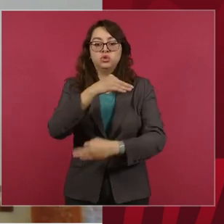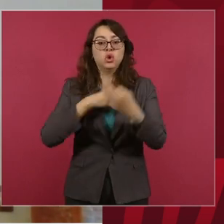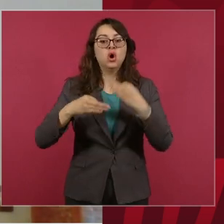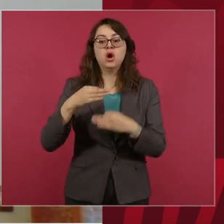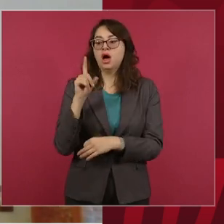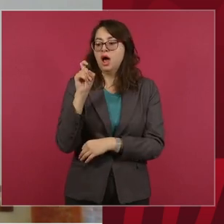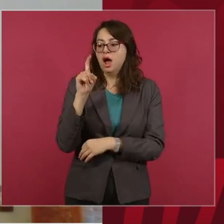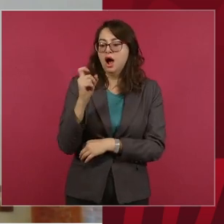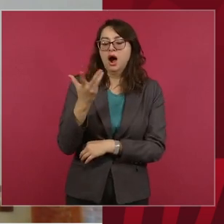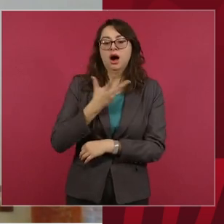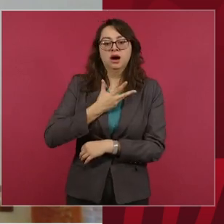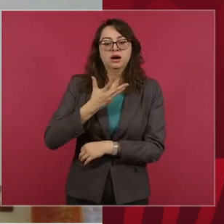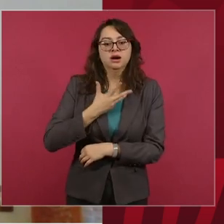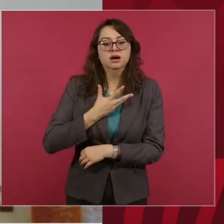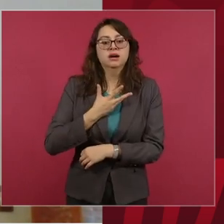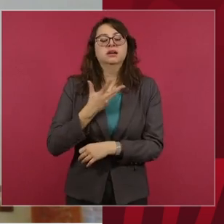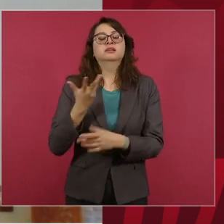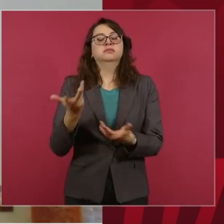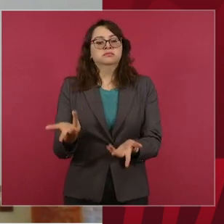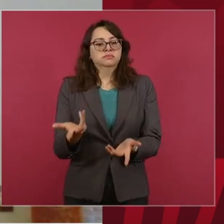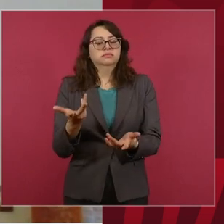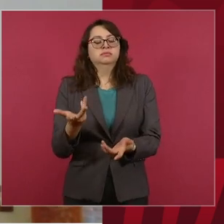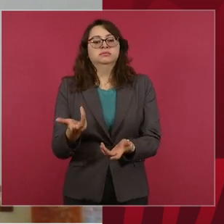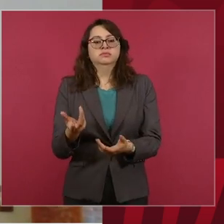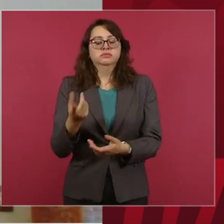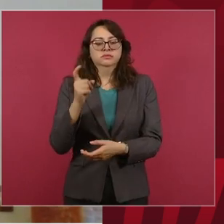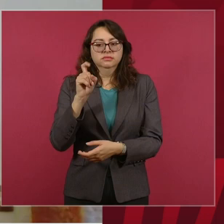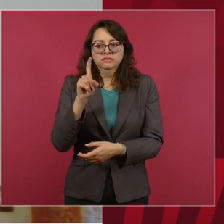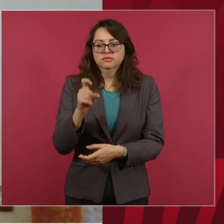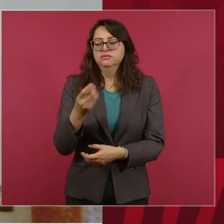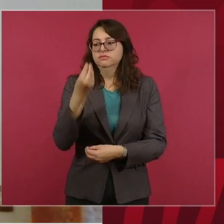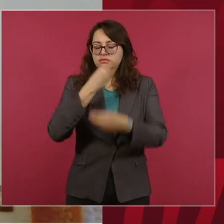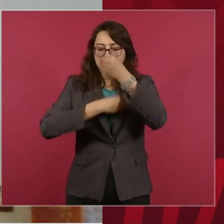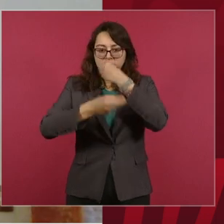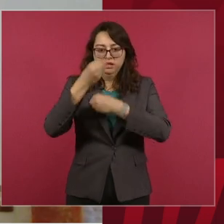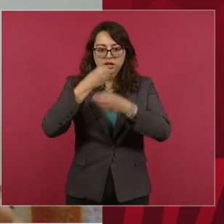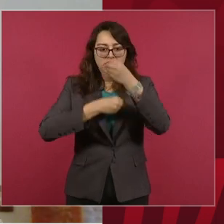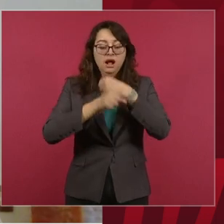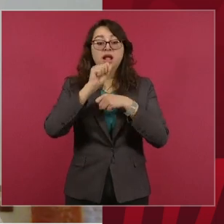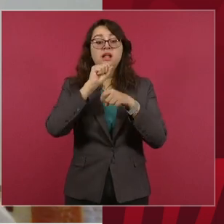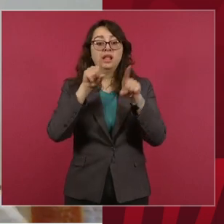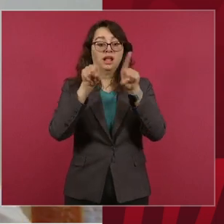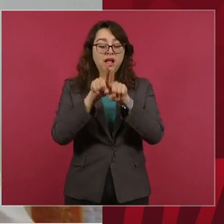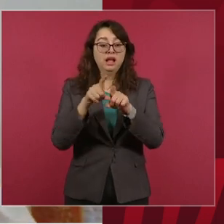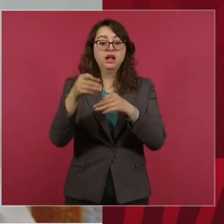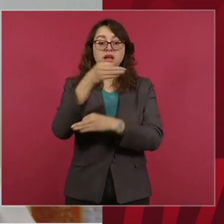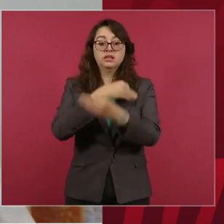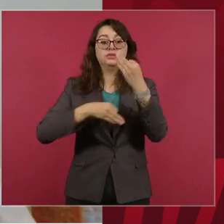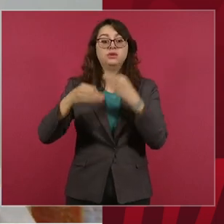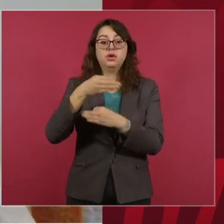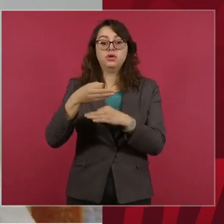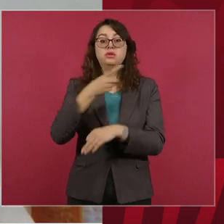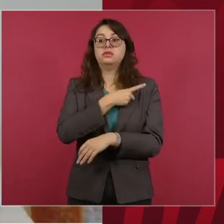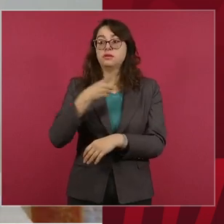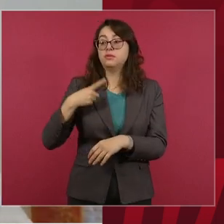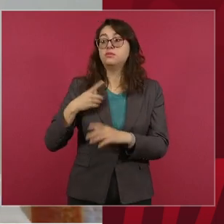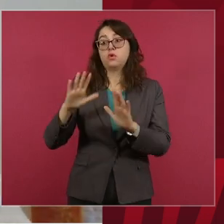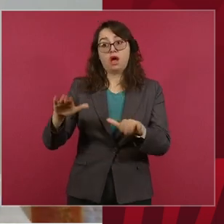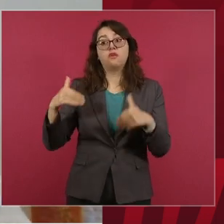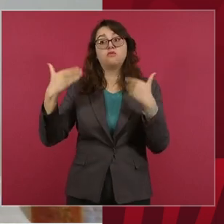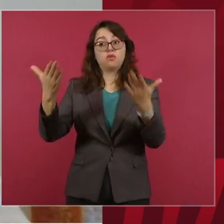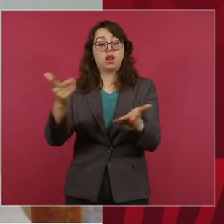despensa, con una canasta básica, con agua. Ahora lo que nos toca es entre todos limpiar la calle.